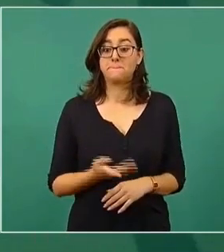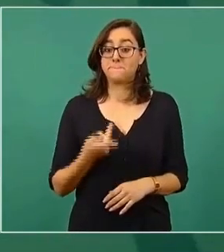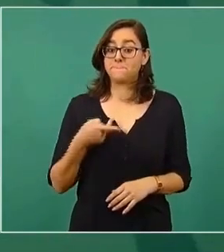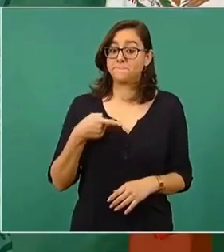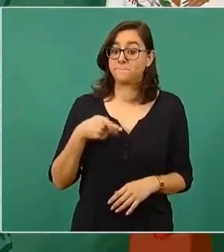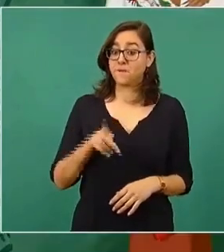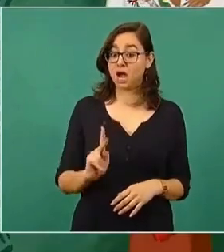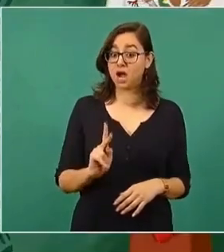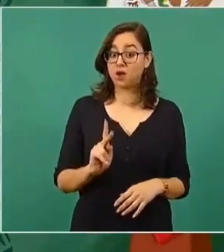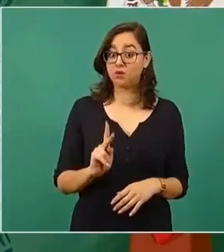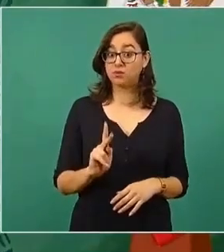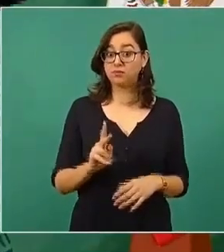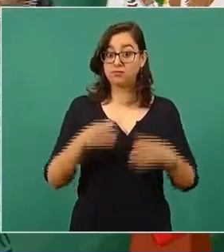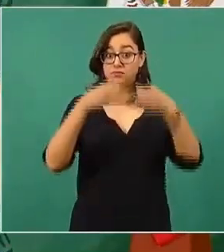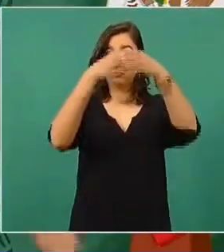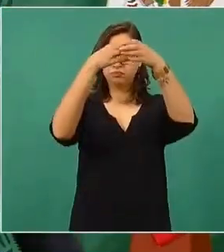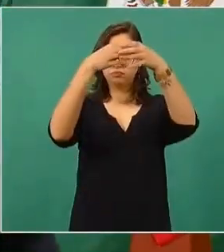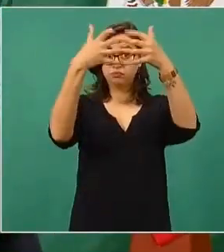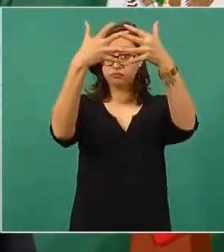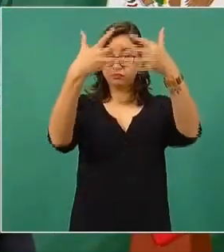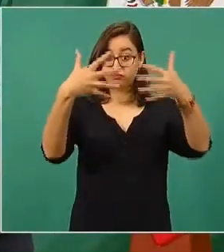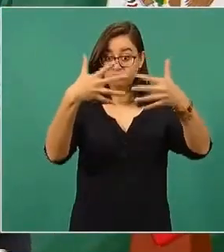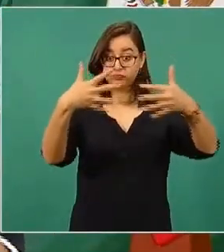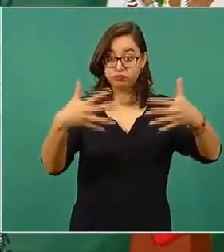pero hace falta limpiar.